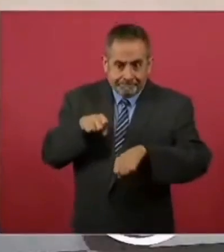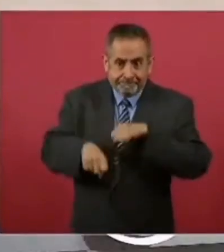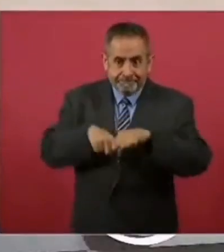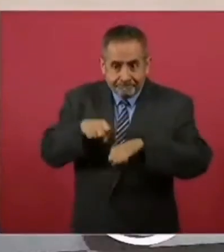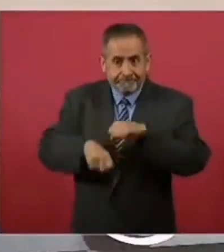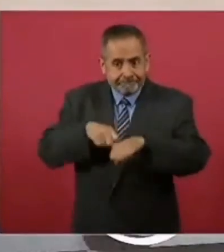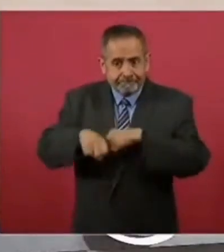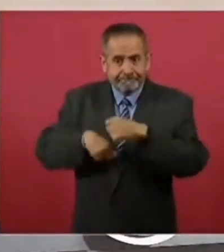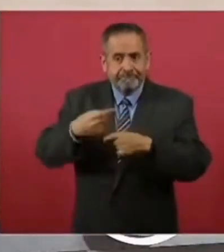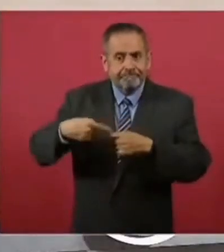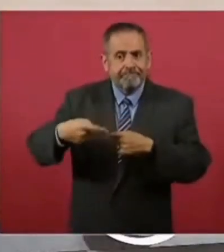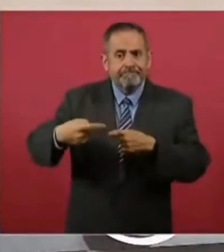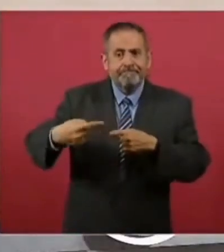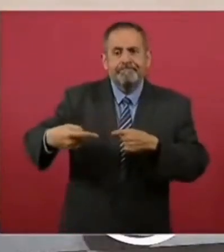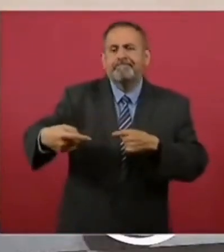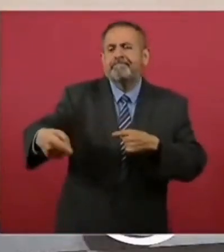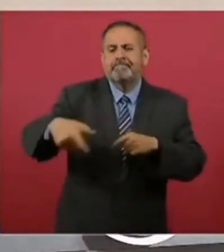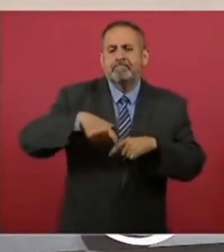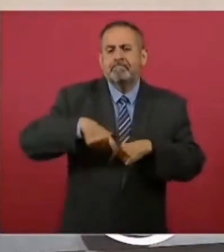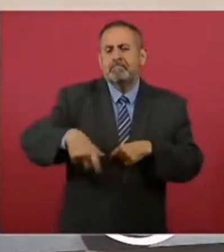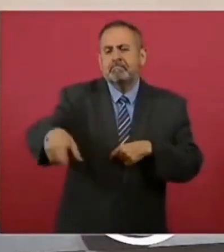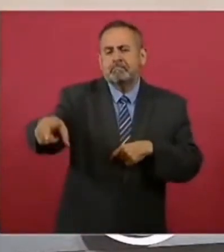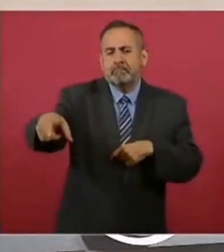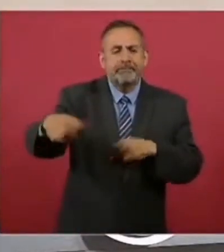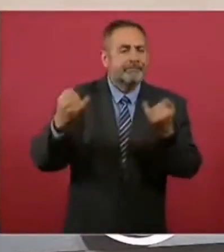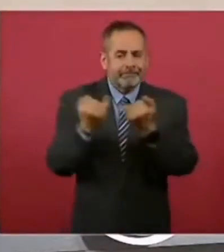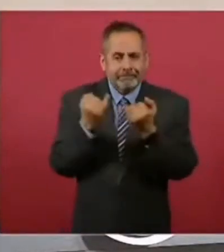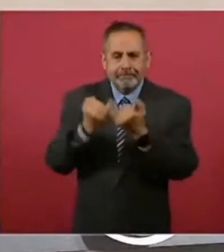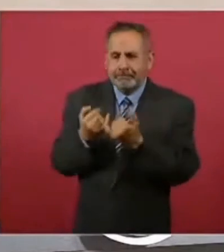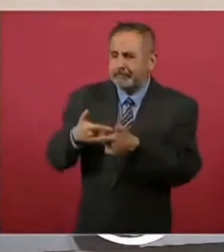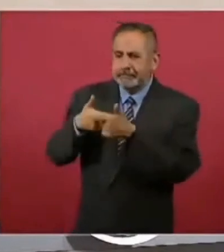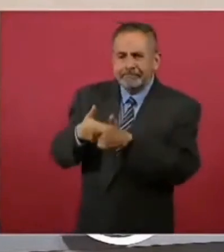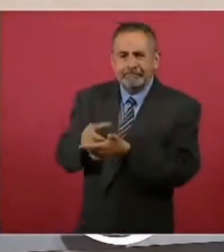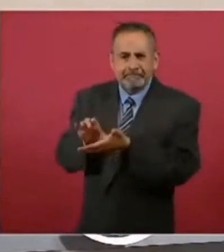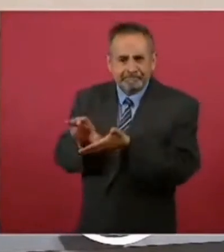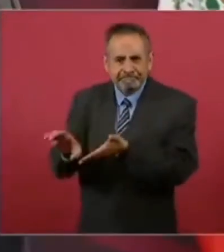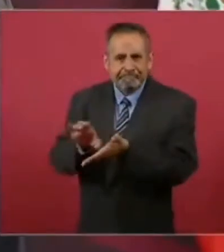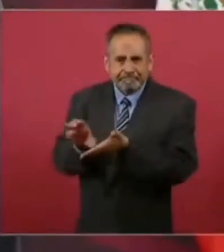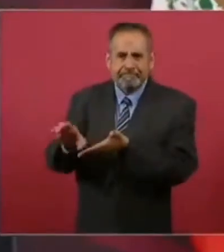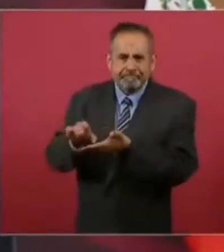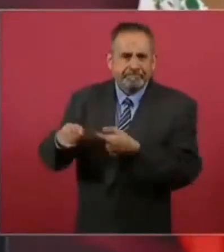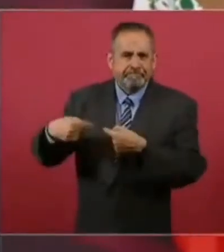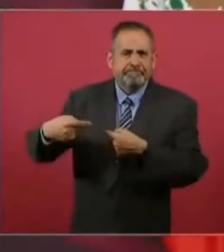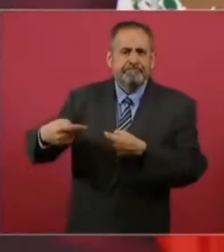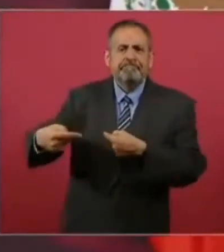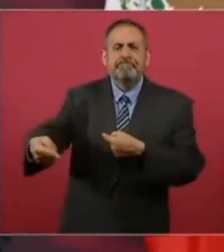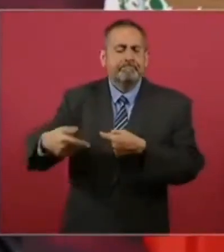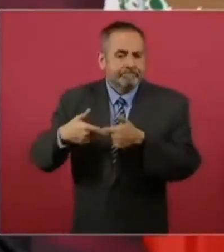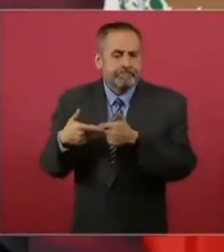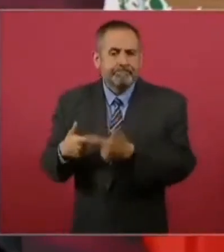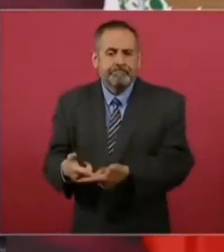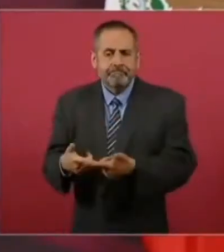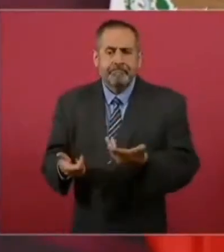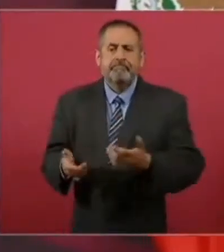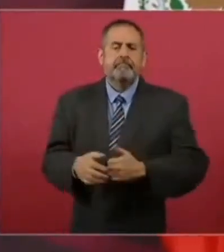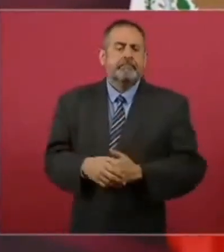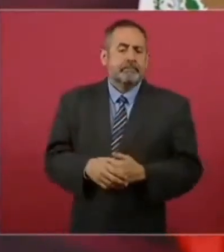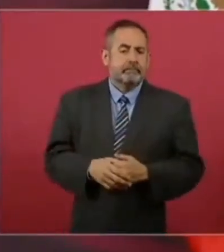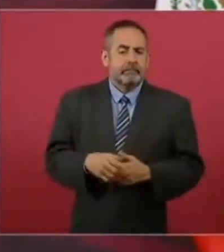para no pararnos. Entonces, si se tienen estas